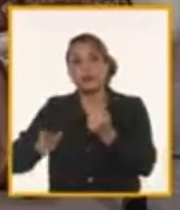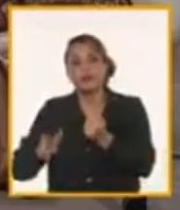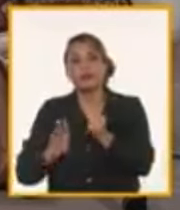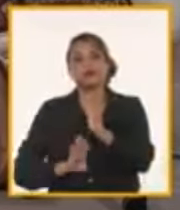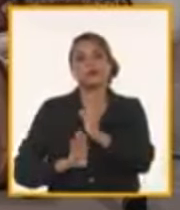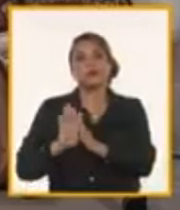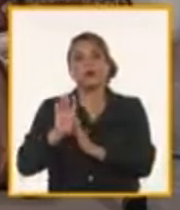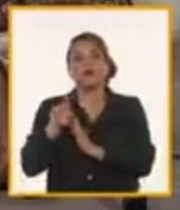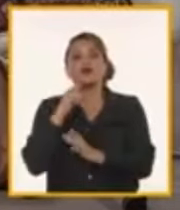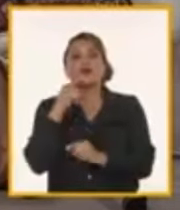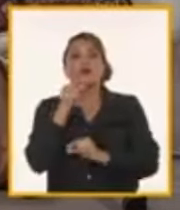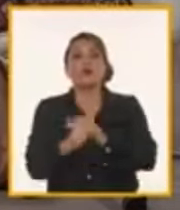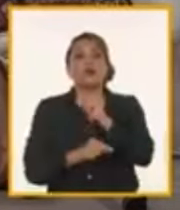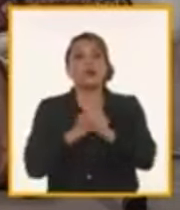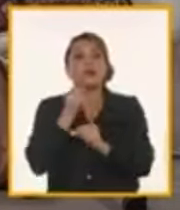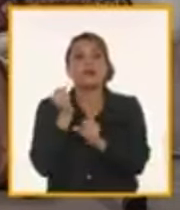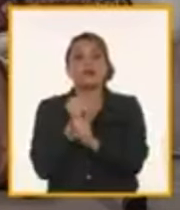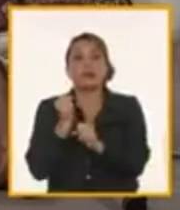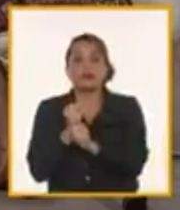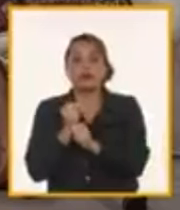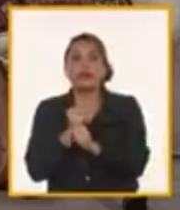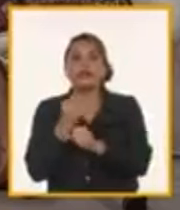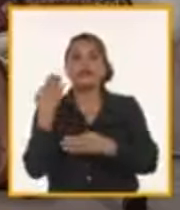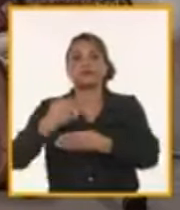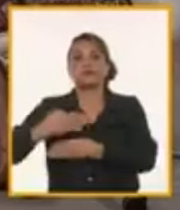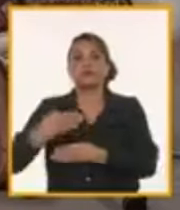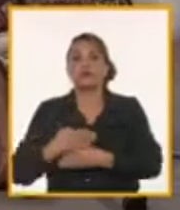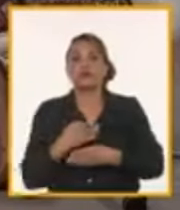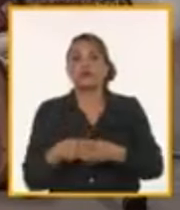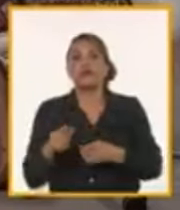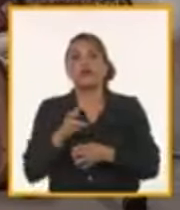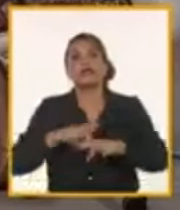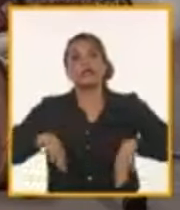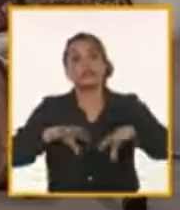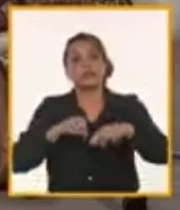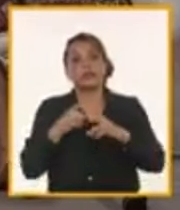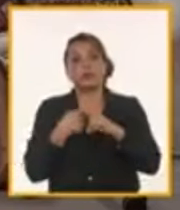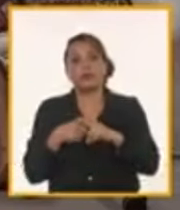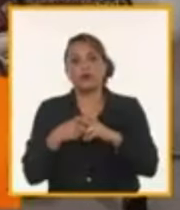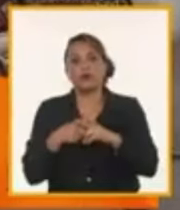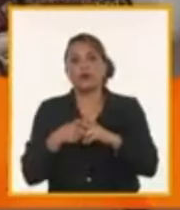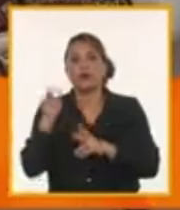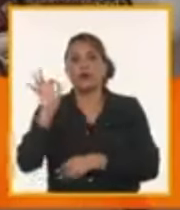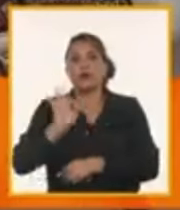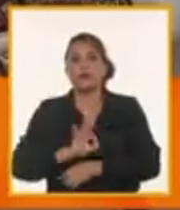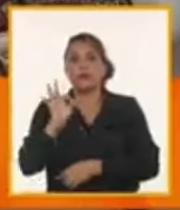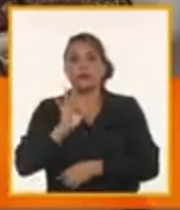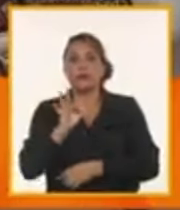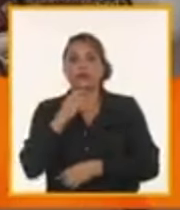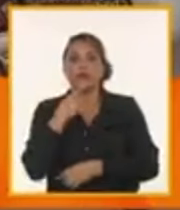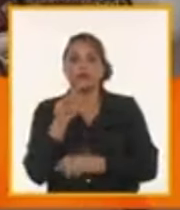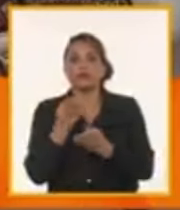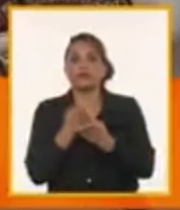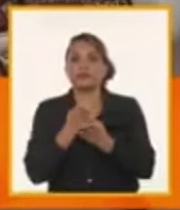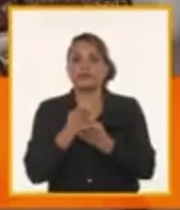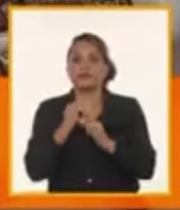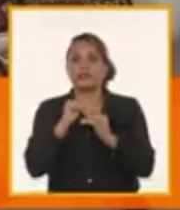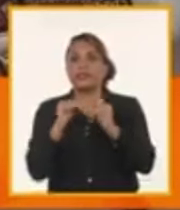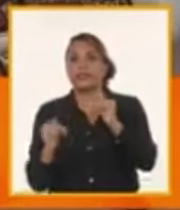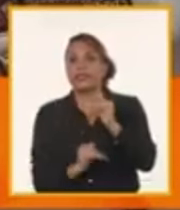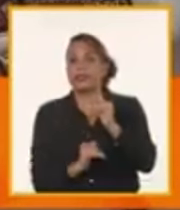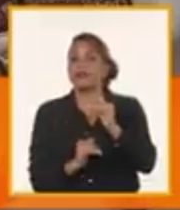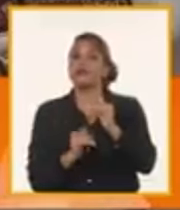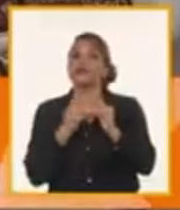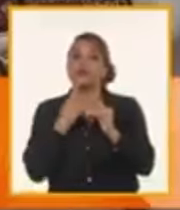tratar de enfrentar retos como los que tenemos en materia de eh la tasa de Educación terciaria en nuestro país que la tendencia es un poco a